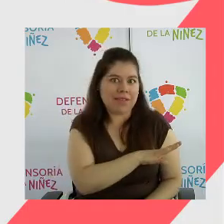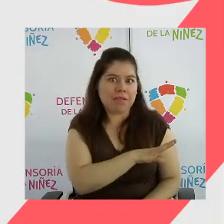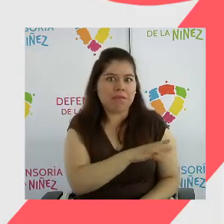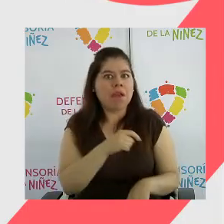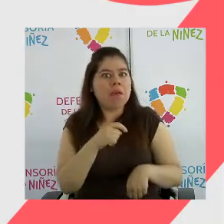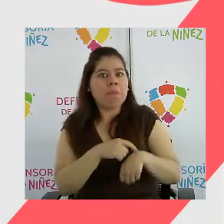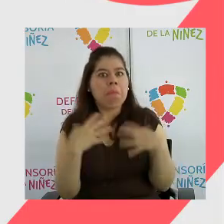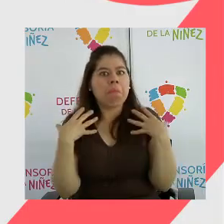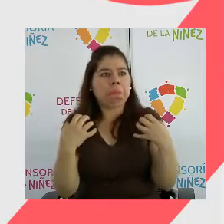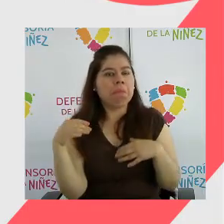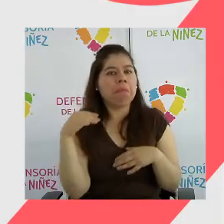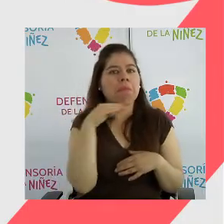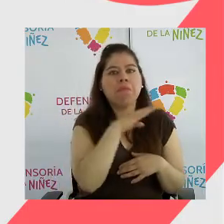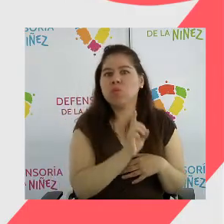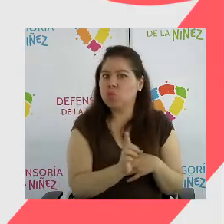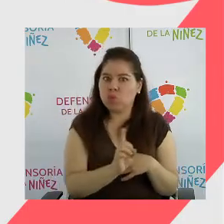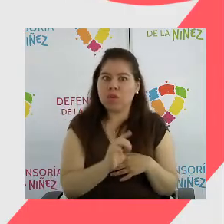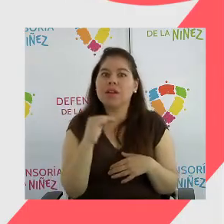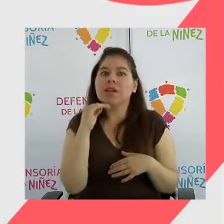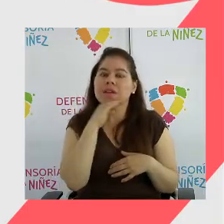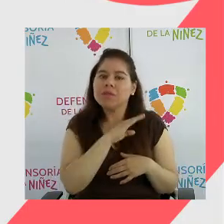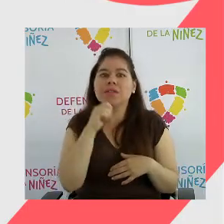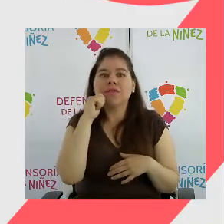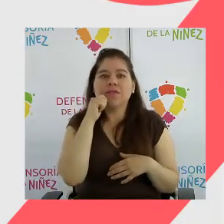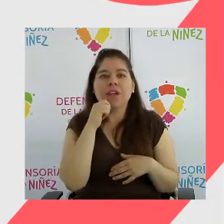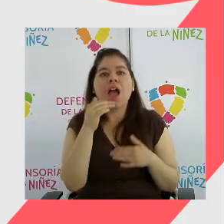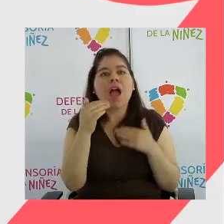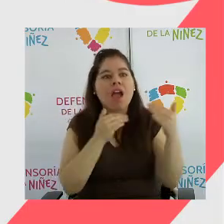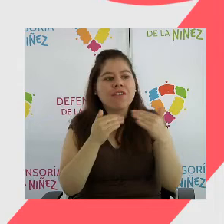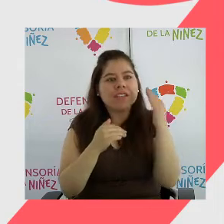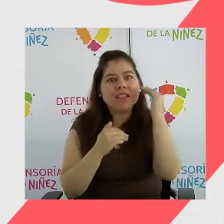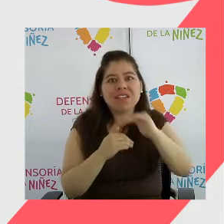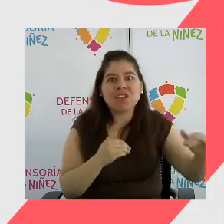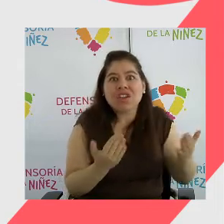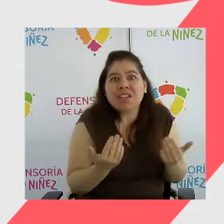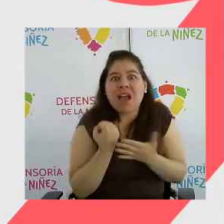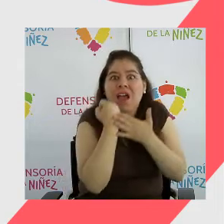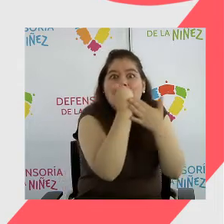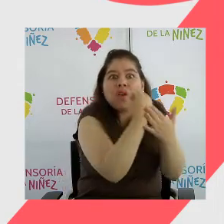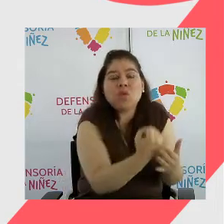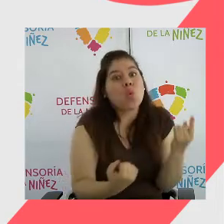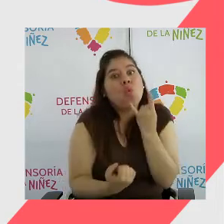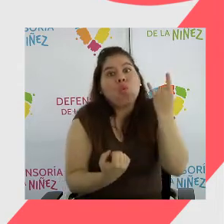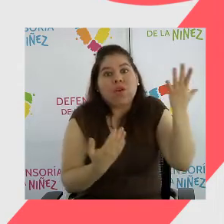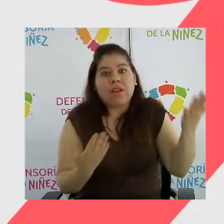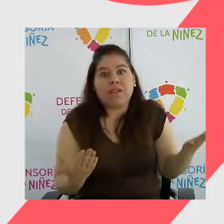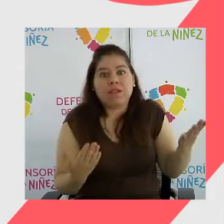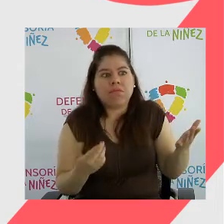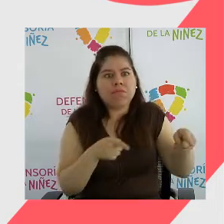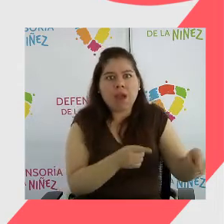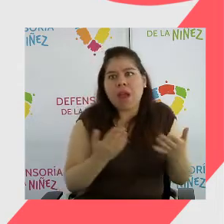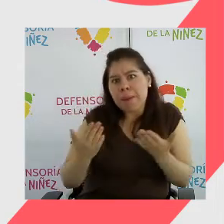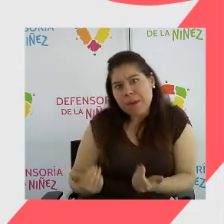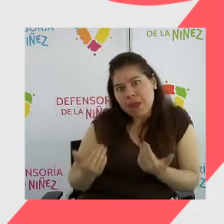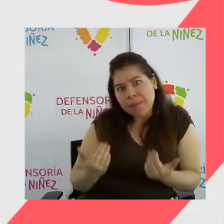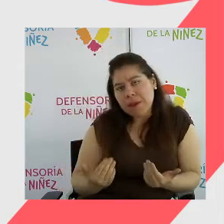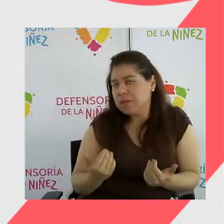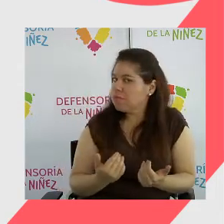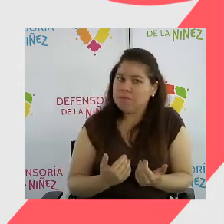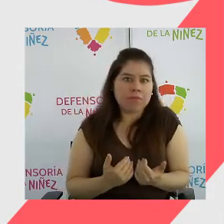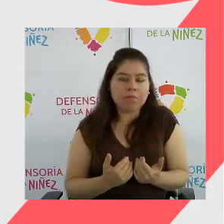riguroso, pero que en el fondo los derechos de los niños requieren muchas veces acciones que son urgentes y que no permiten una espera adicional. Los tiempos